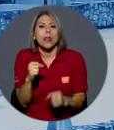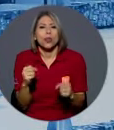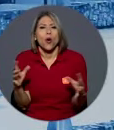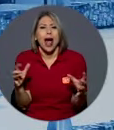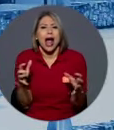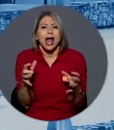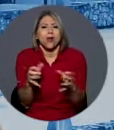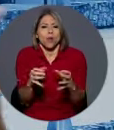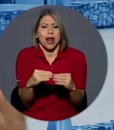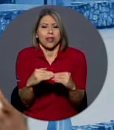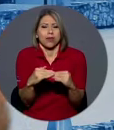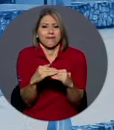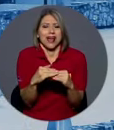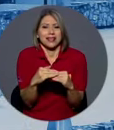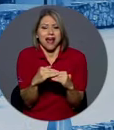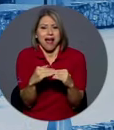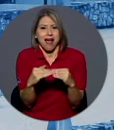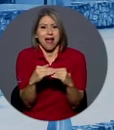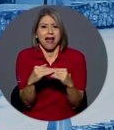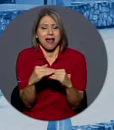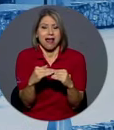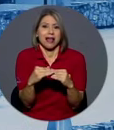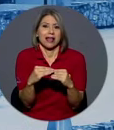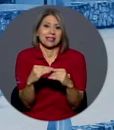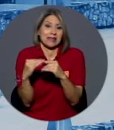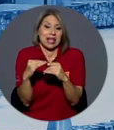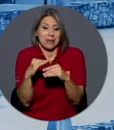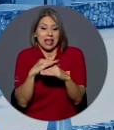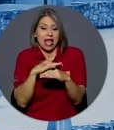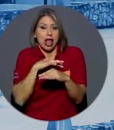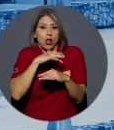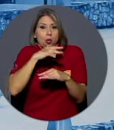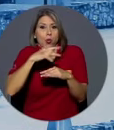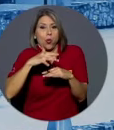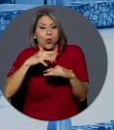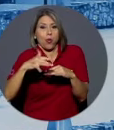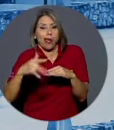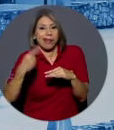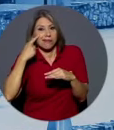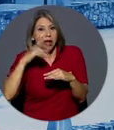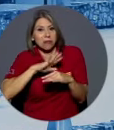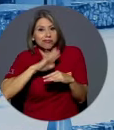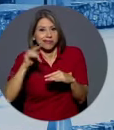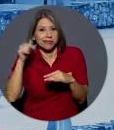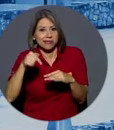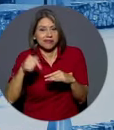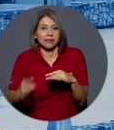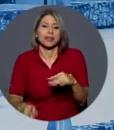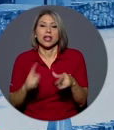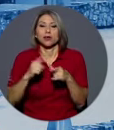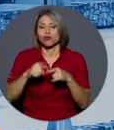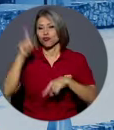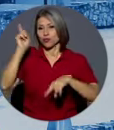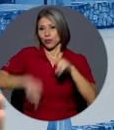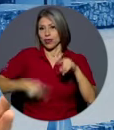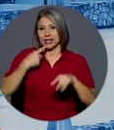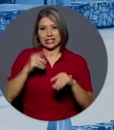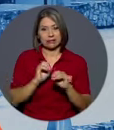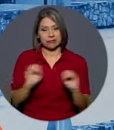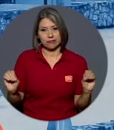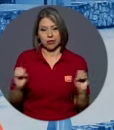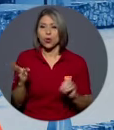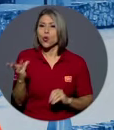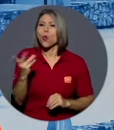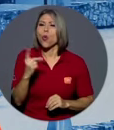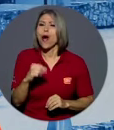falla en particular y sobre todo cuando las fallas están cubiertas por depósitos recientes. Entonces, no se puede decir,